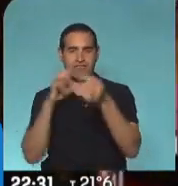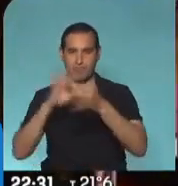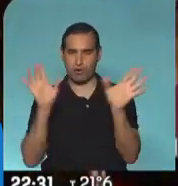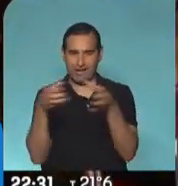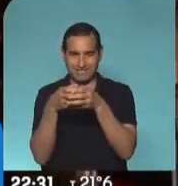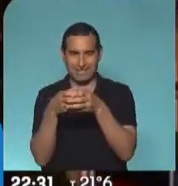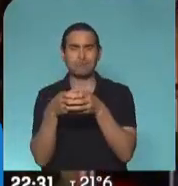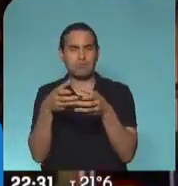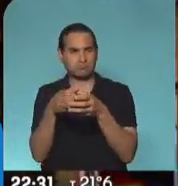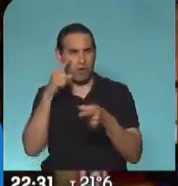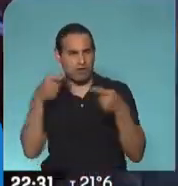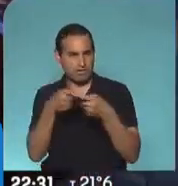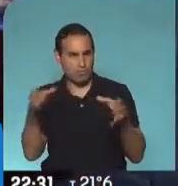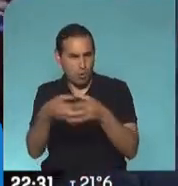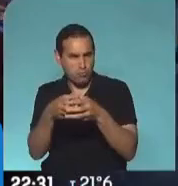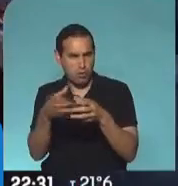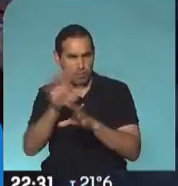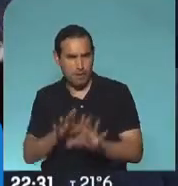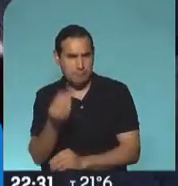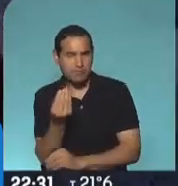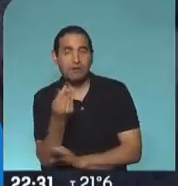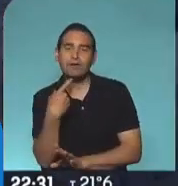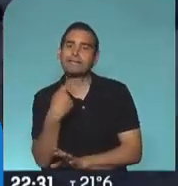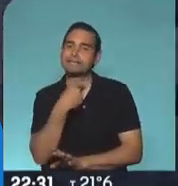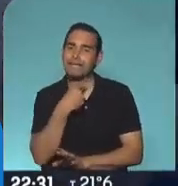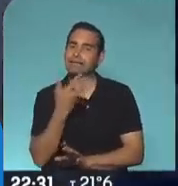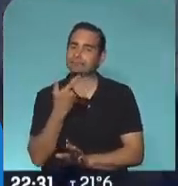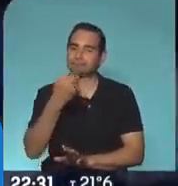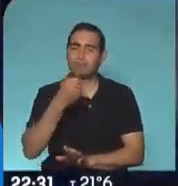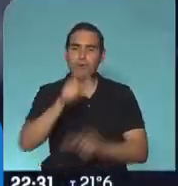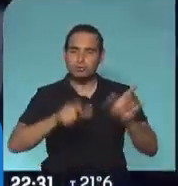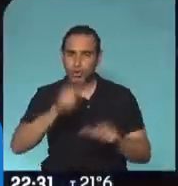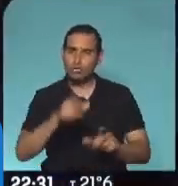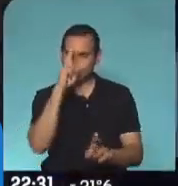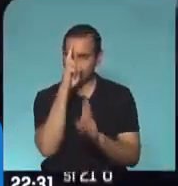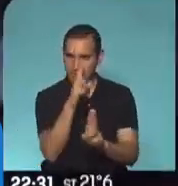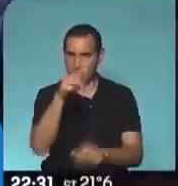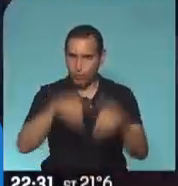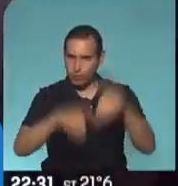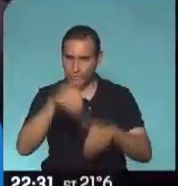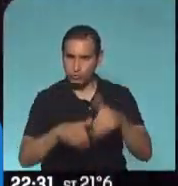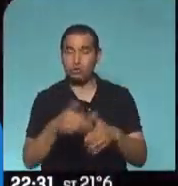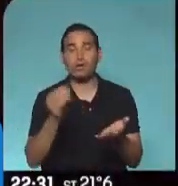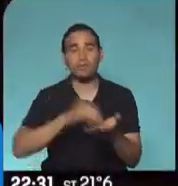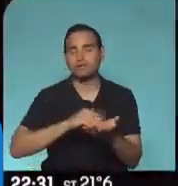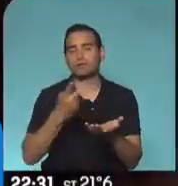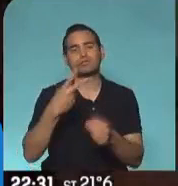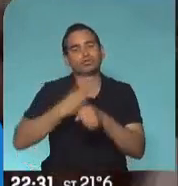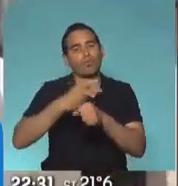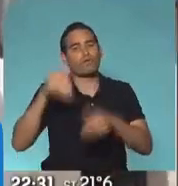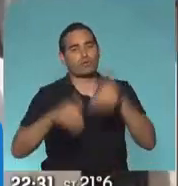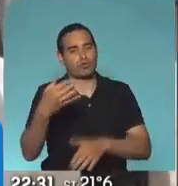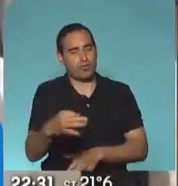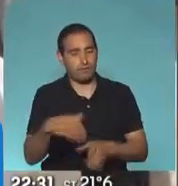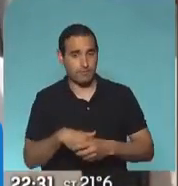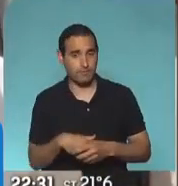Su objetivo, aseguran, es lograr que se cumpla la voluntad popular de definir las elecciones en una segunda vuelta.